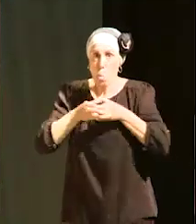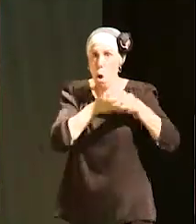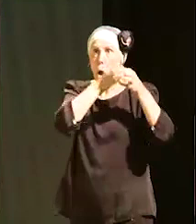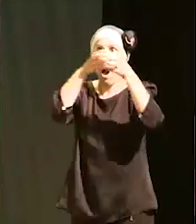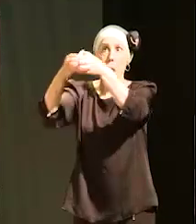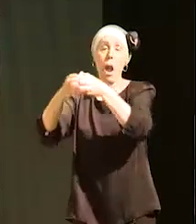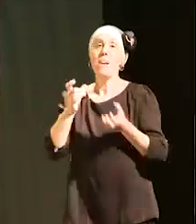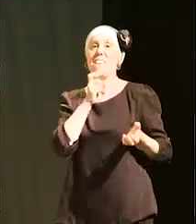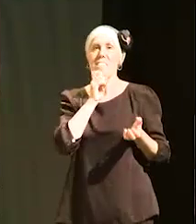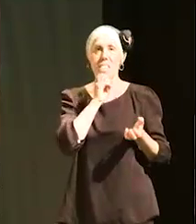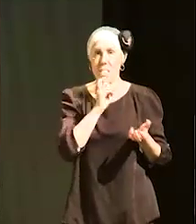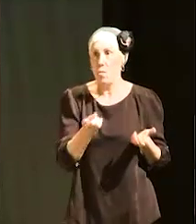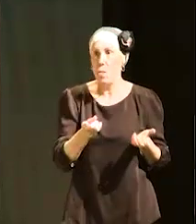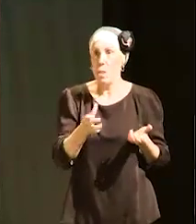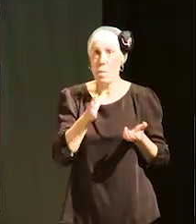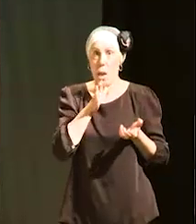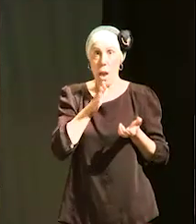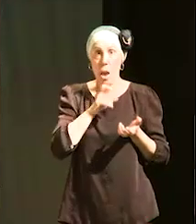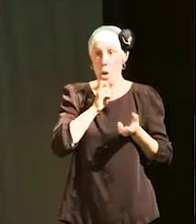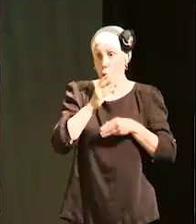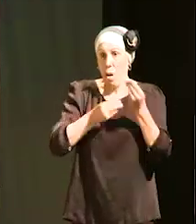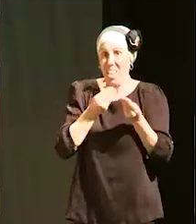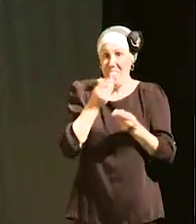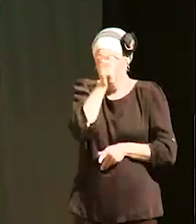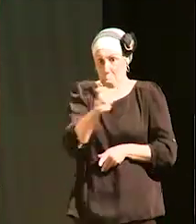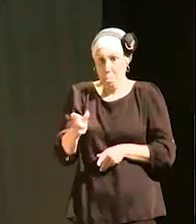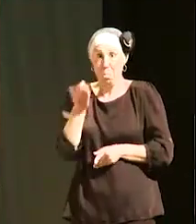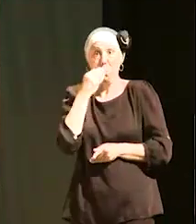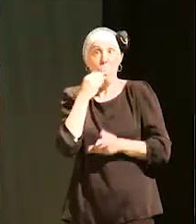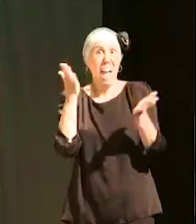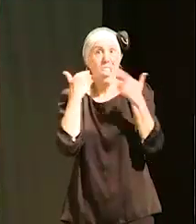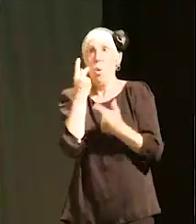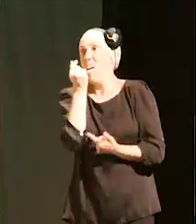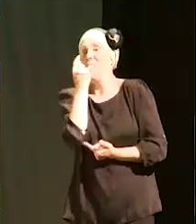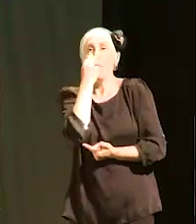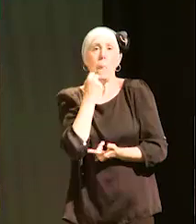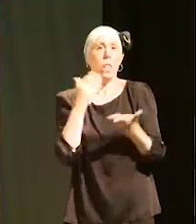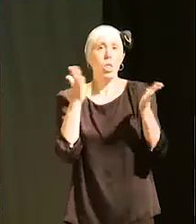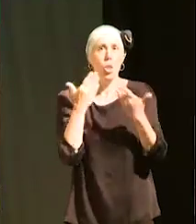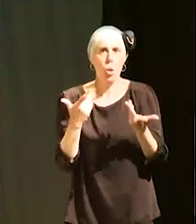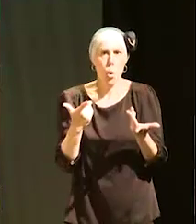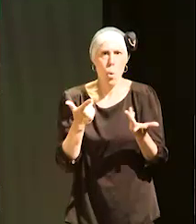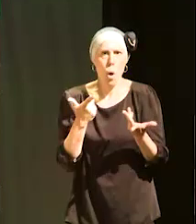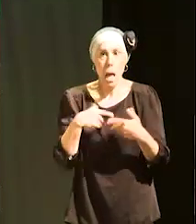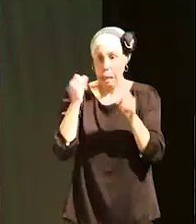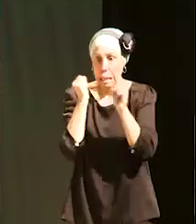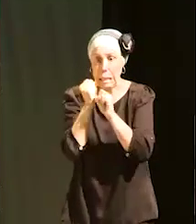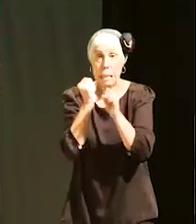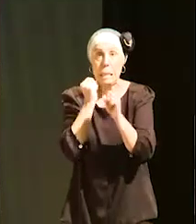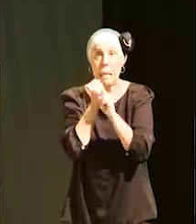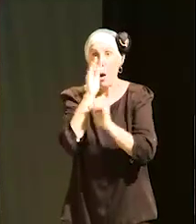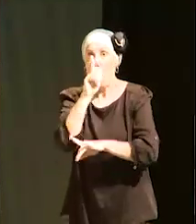complejo porque imagínense si la gente no tiene para comer si estamos trabajando apenas para conseguir la